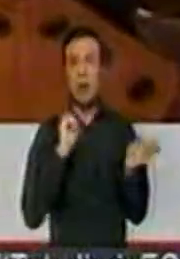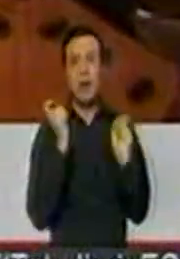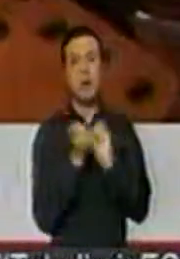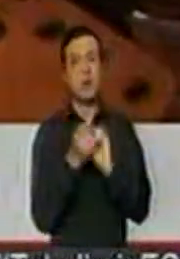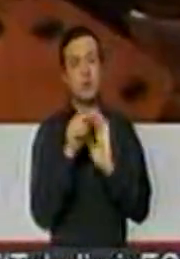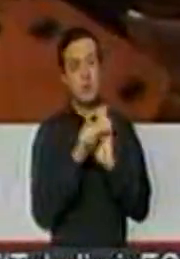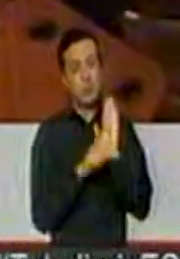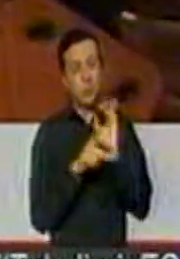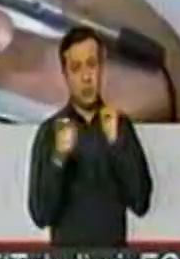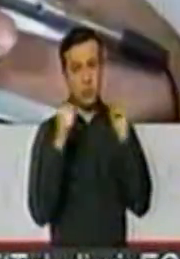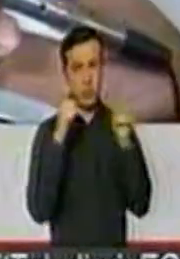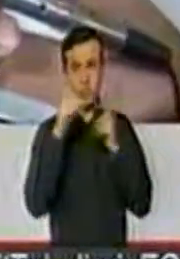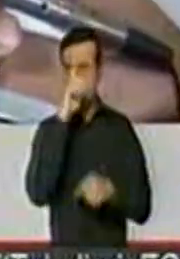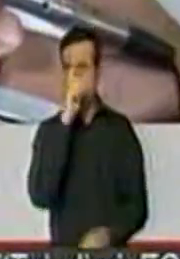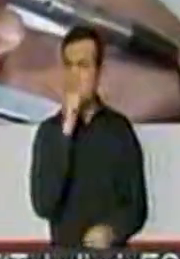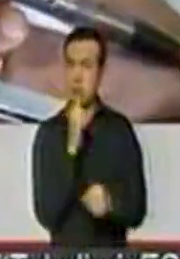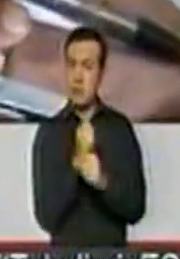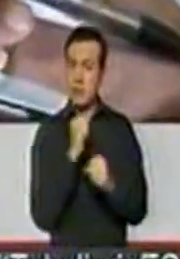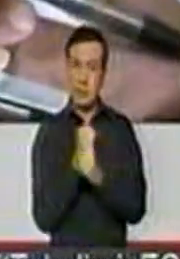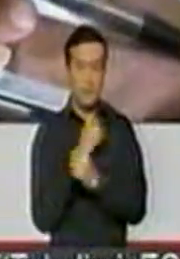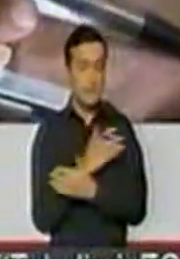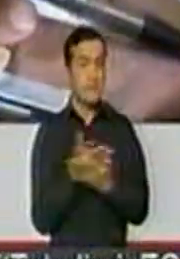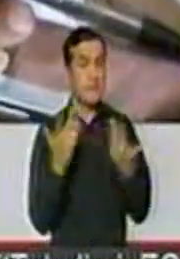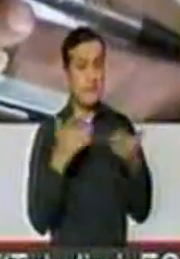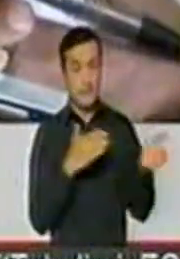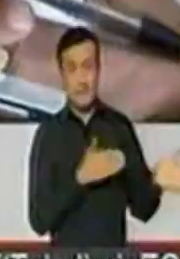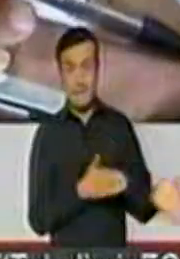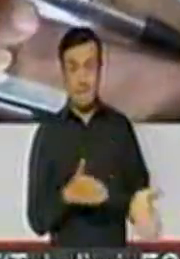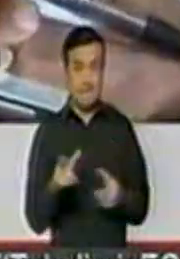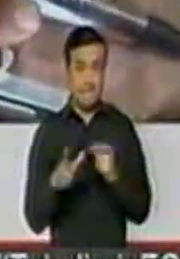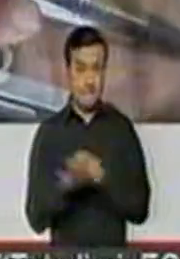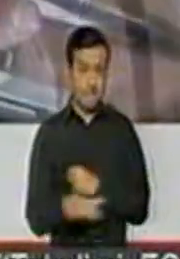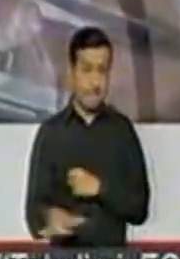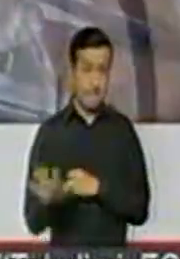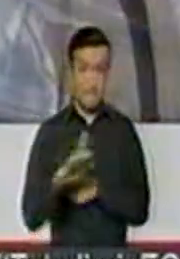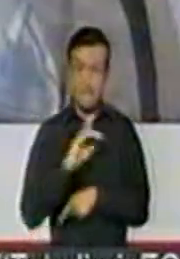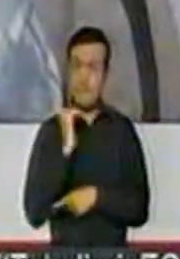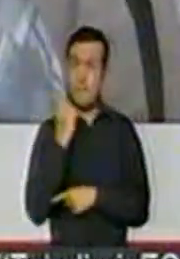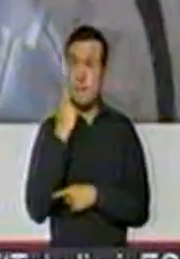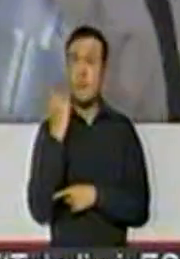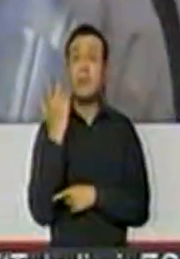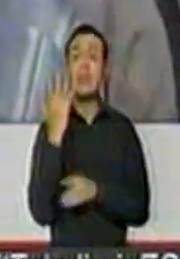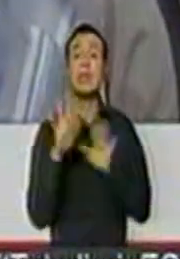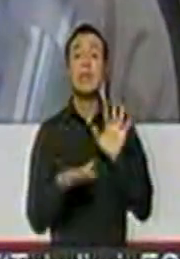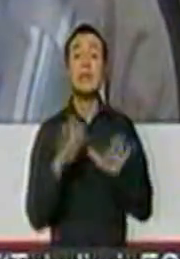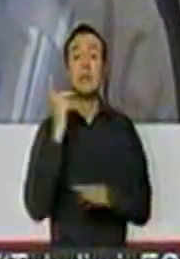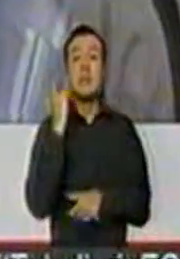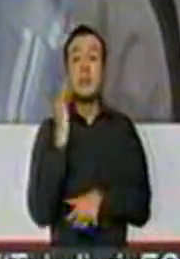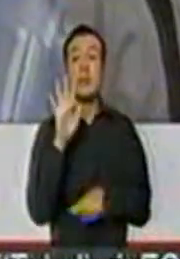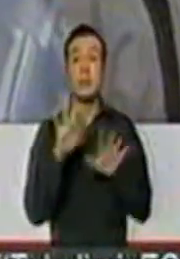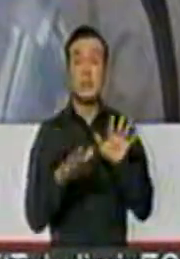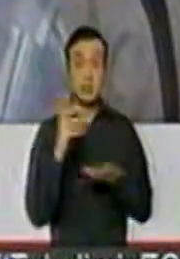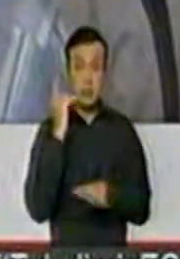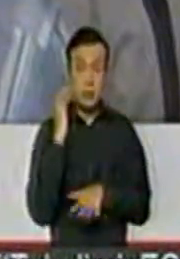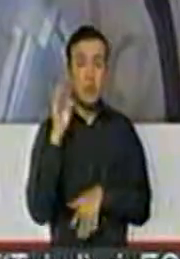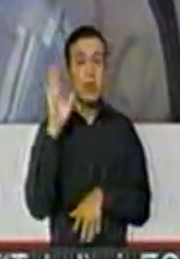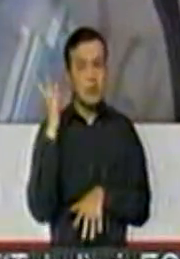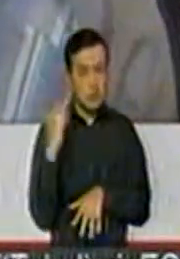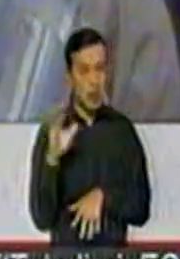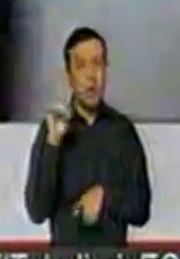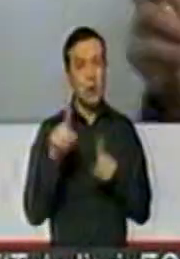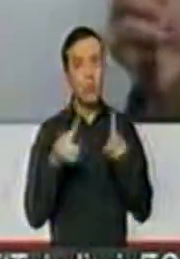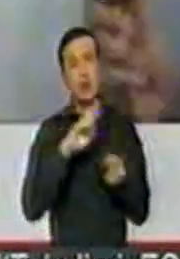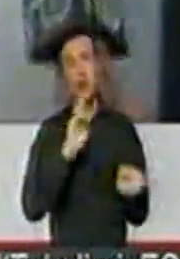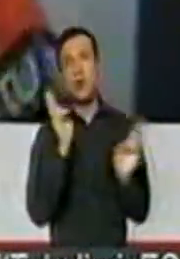normativa que regula el trabajo. Que con eso podría ya el Ejecutivo enviar. Más o menos en 15 días vendrán ya algunas